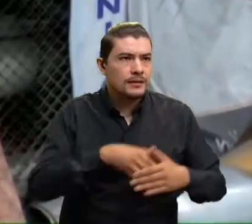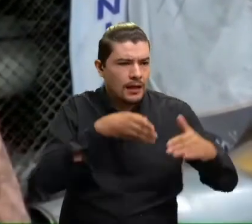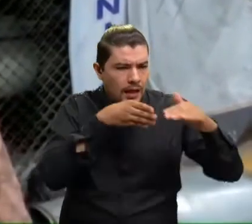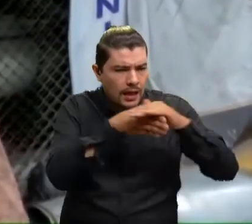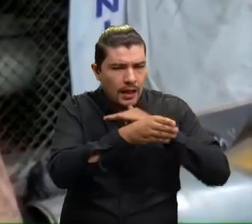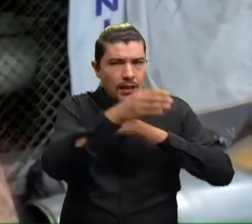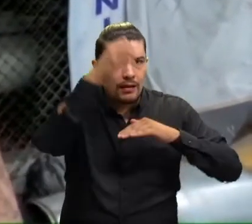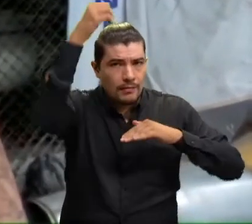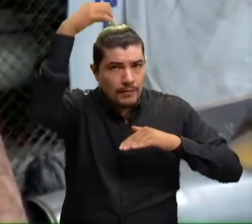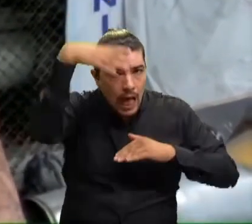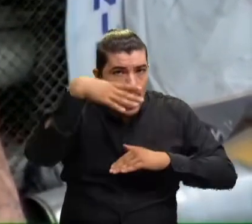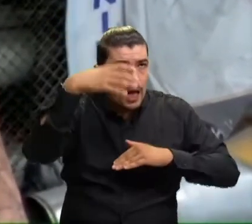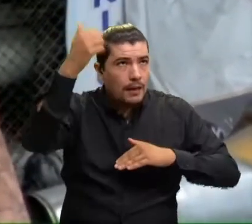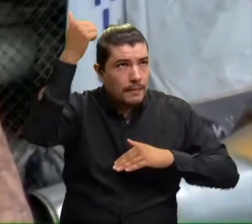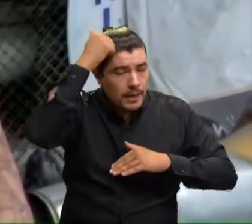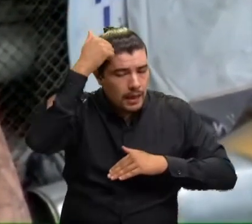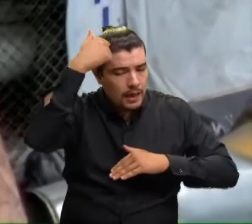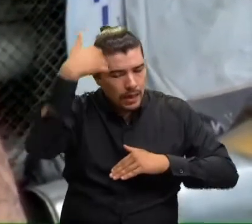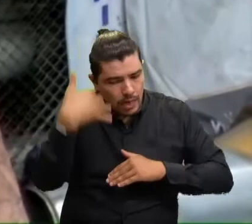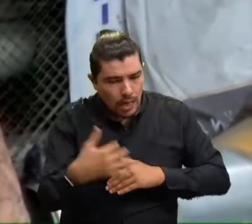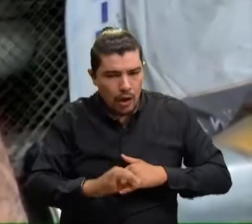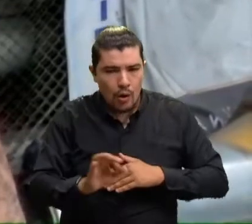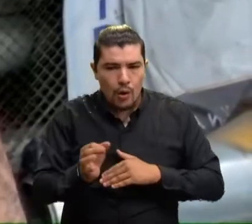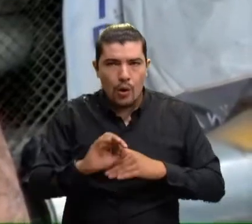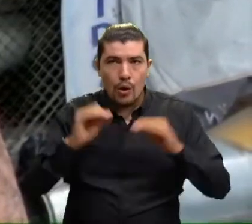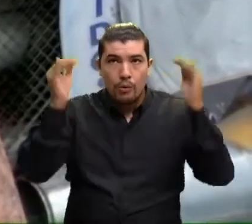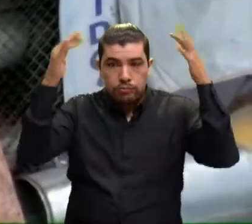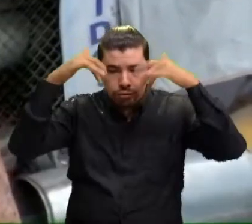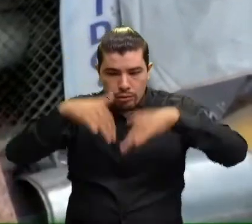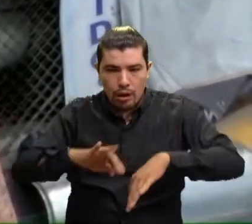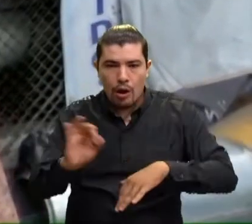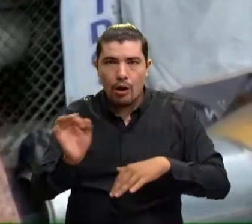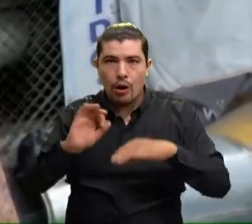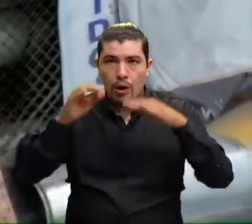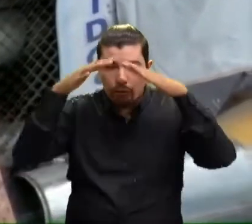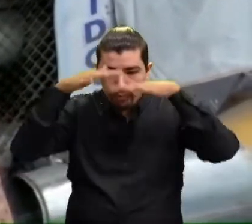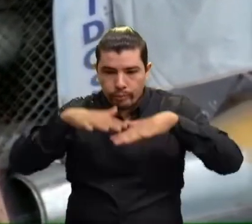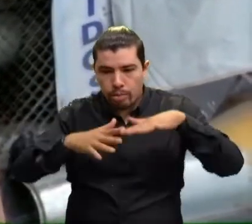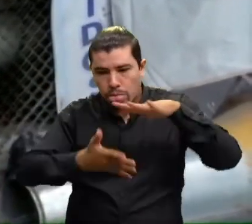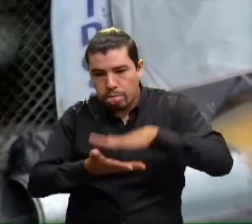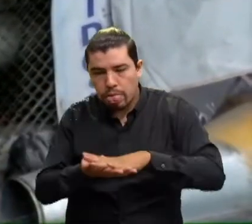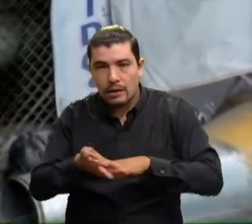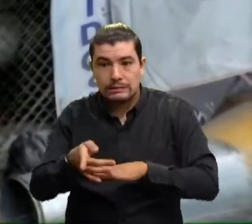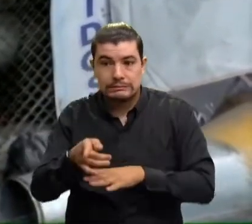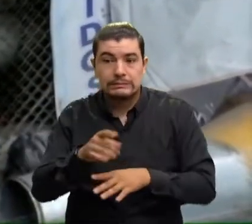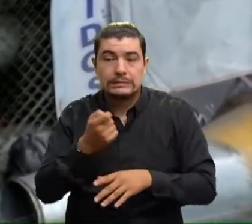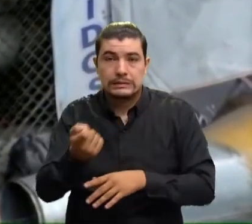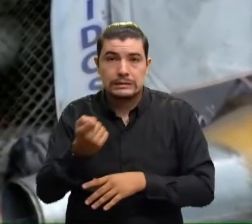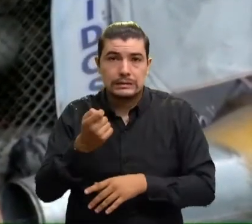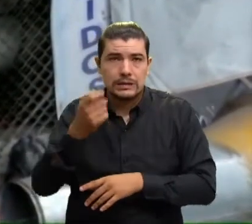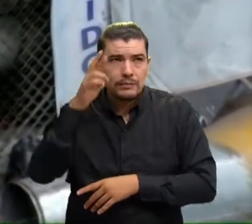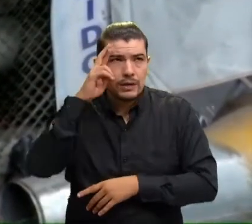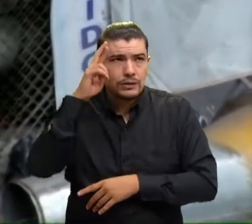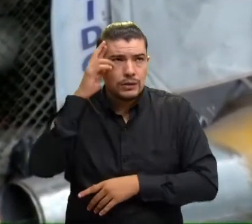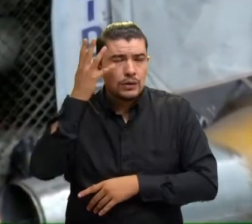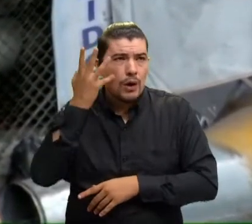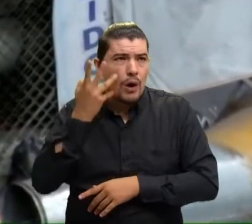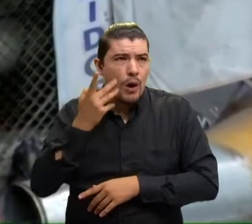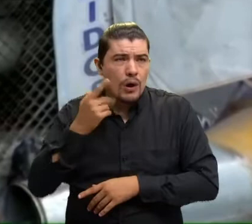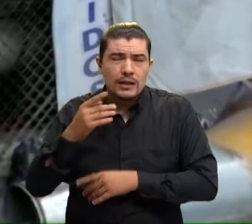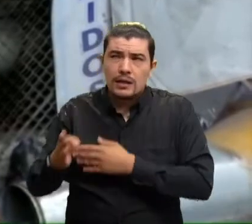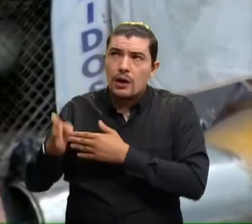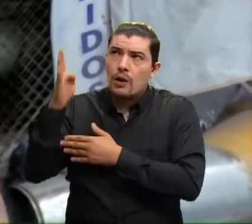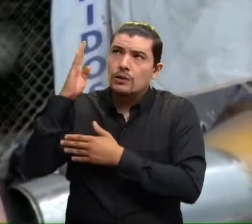ir un deslizamiento de tierra, puede quedar uno ahí tapado. Y todos los días comentarme a Dios